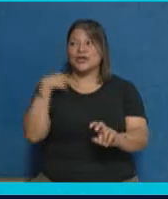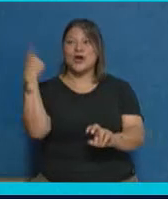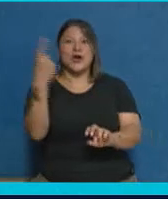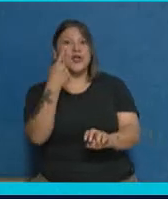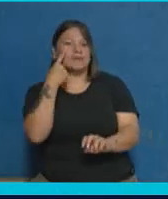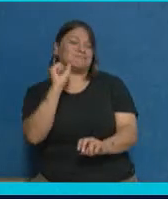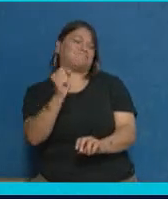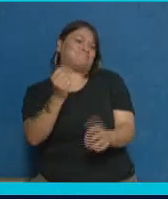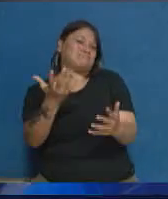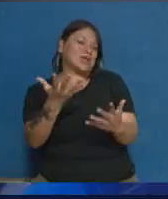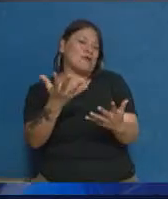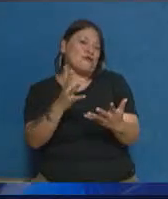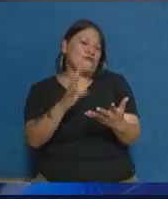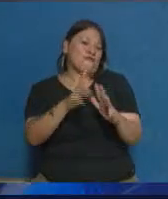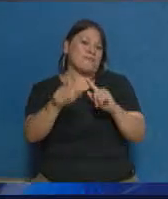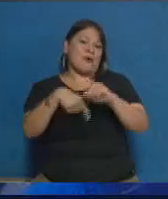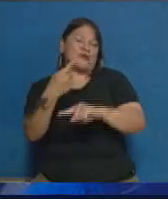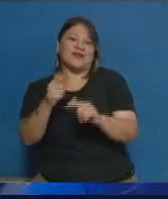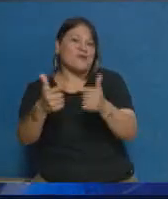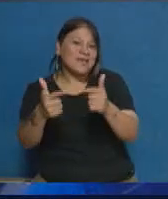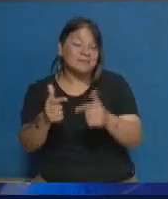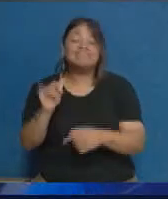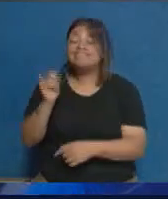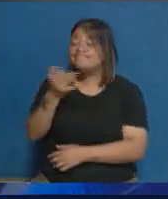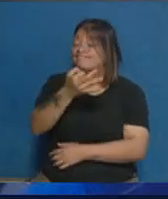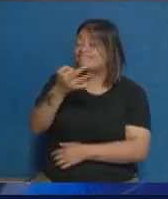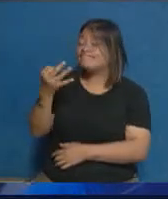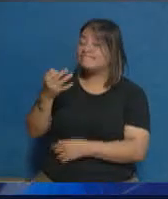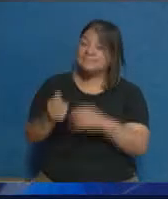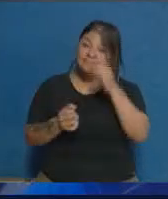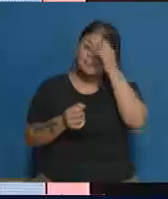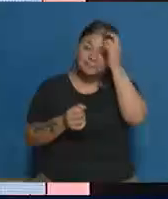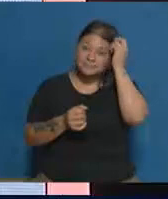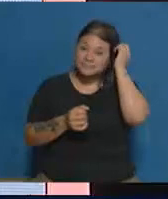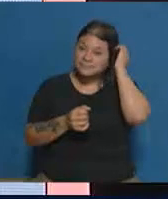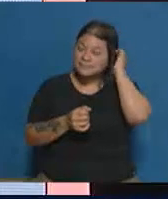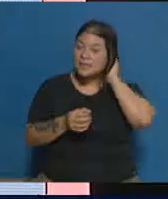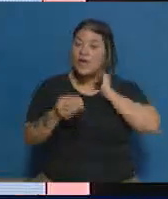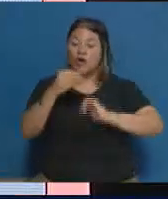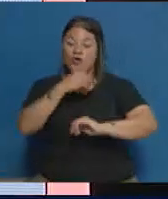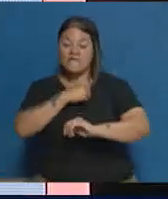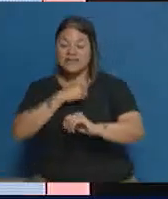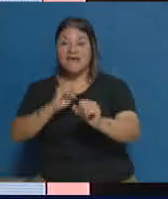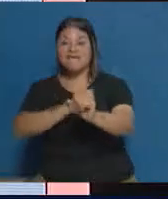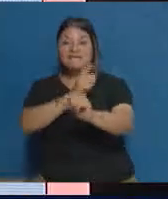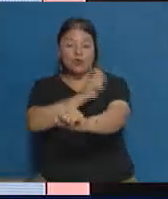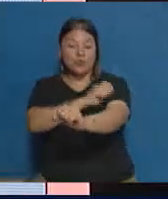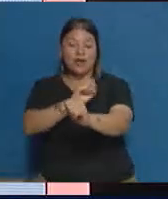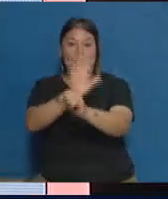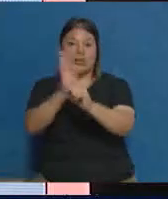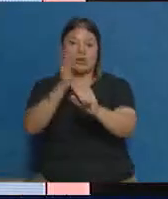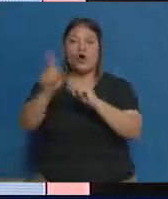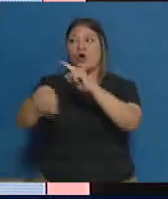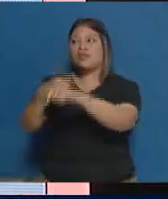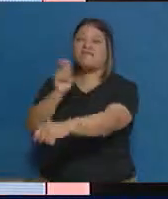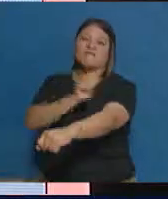había demasiadas alternativas. Totalmente lo que vos decís. Digo, y más allá de la confianza de las vacunas contra el COVID, también hablamos de las otras vacunas